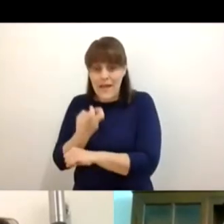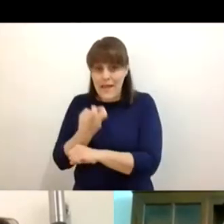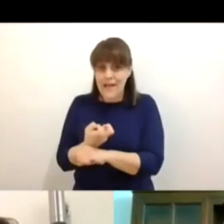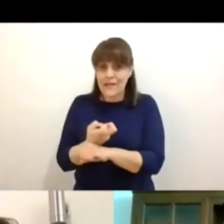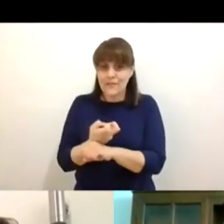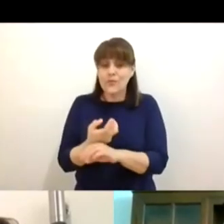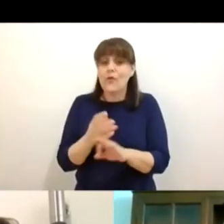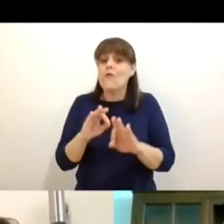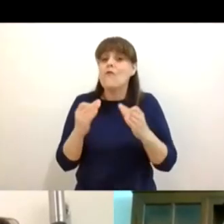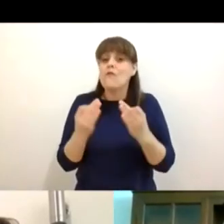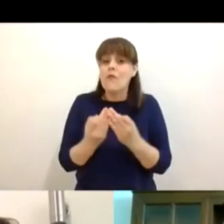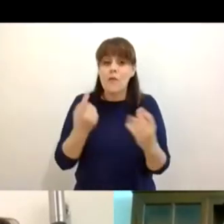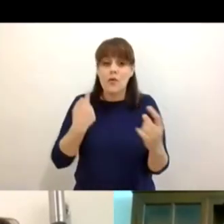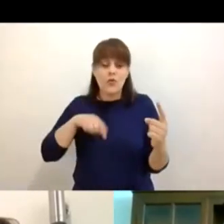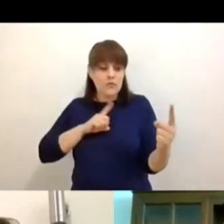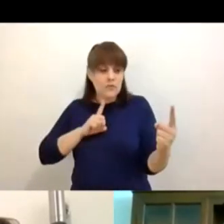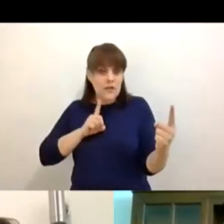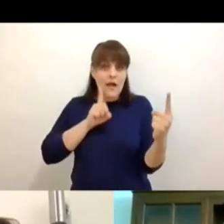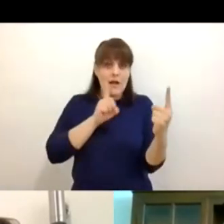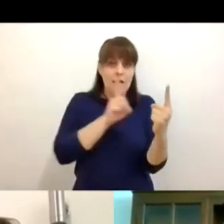niños criminales, que ese es